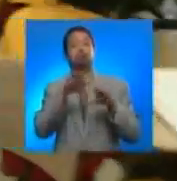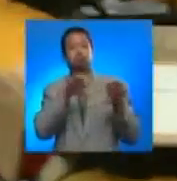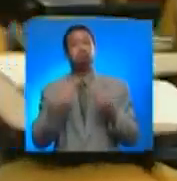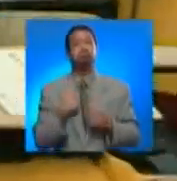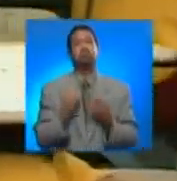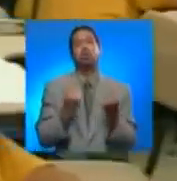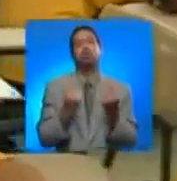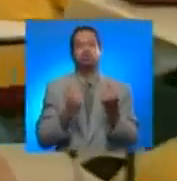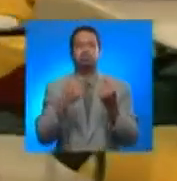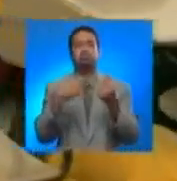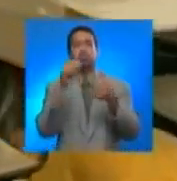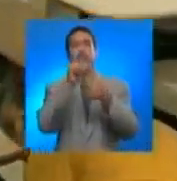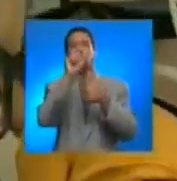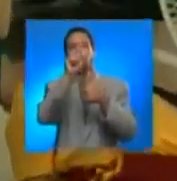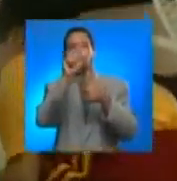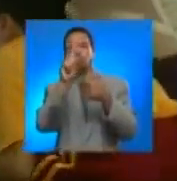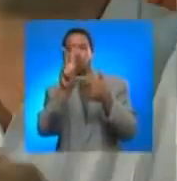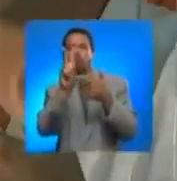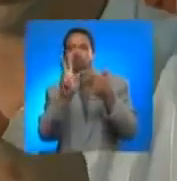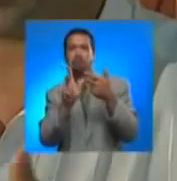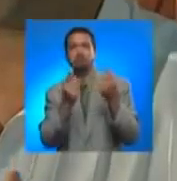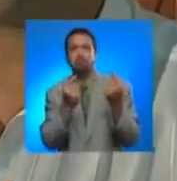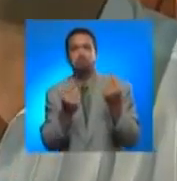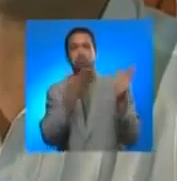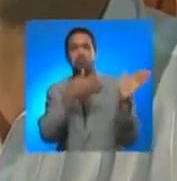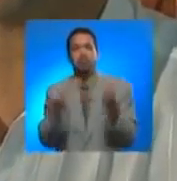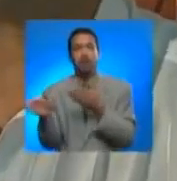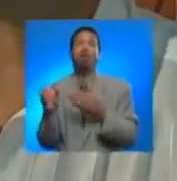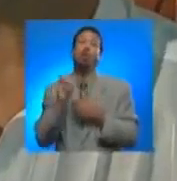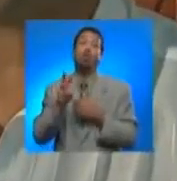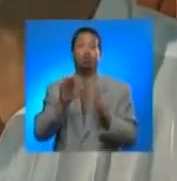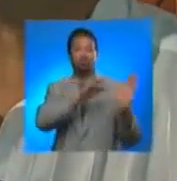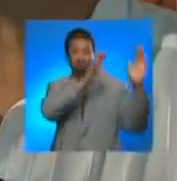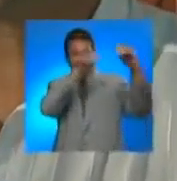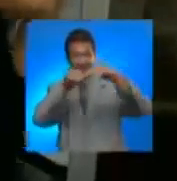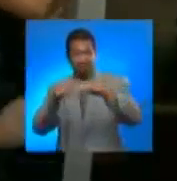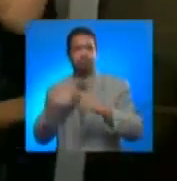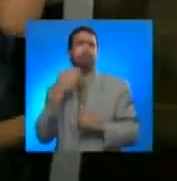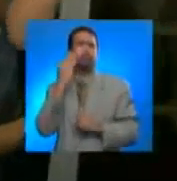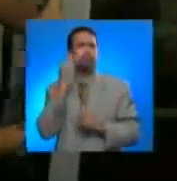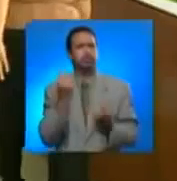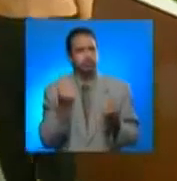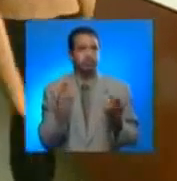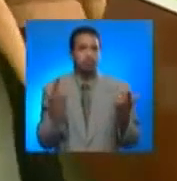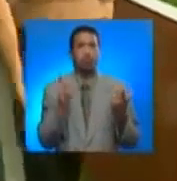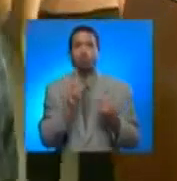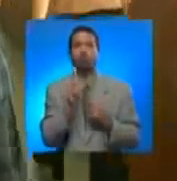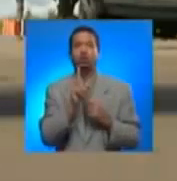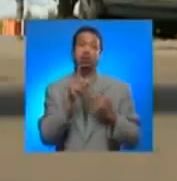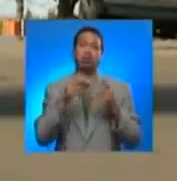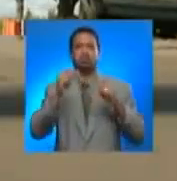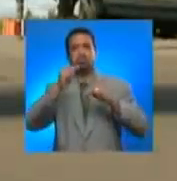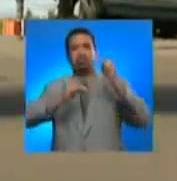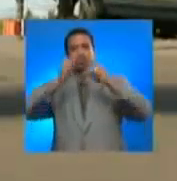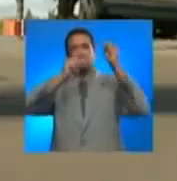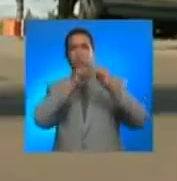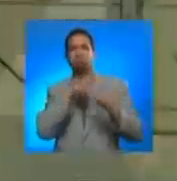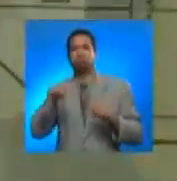prepare ante la posibilidad de un tsunami. Es importante señalar que cuando ocurre un tsunami o un terremoto, esta es una situación de crisis.